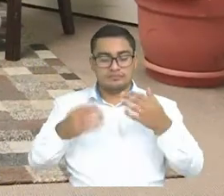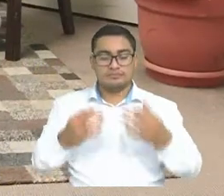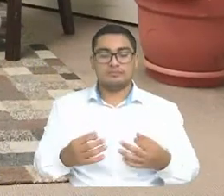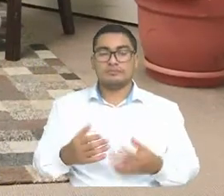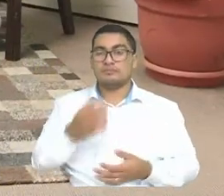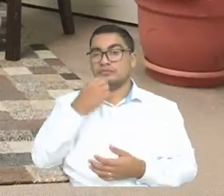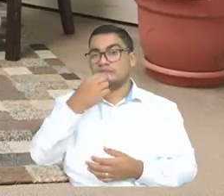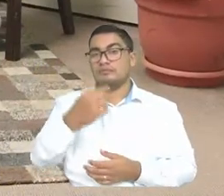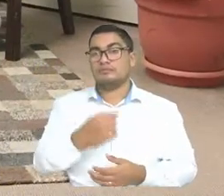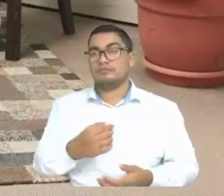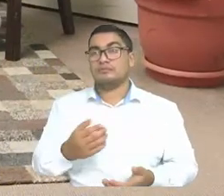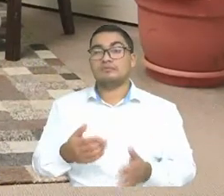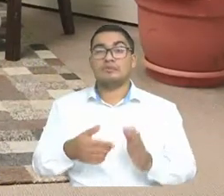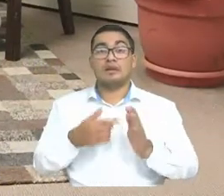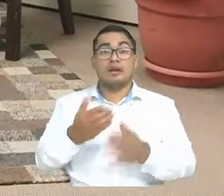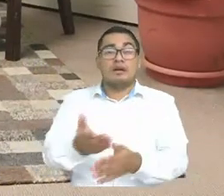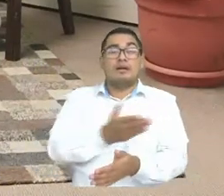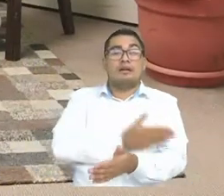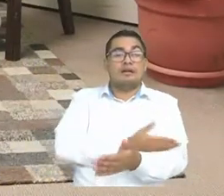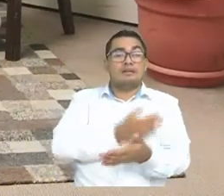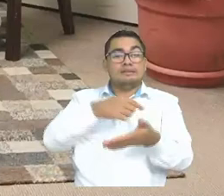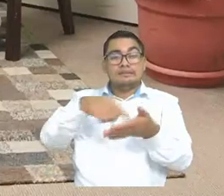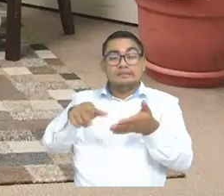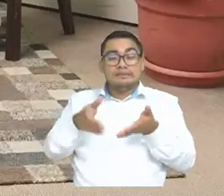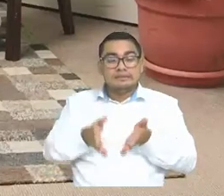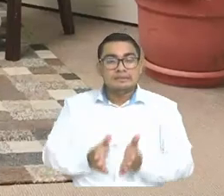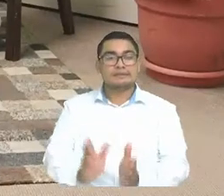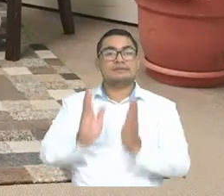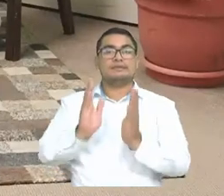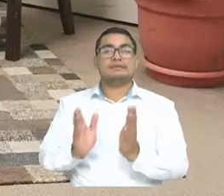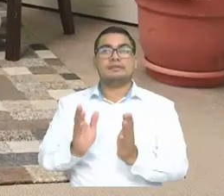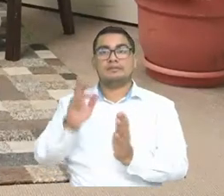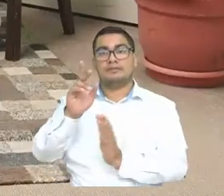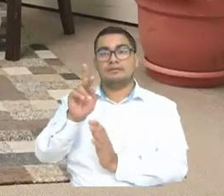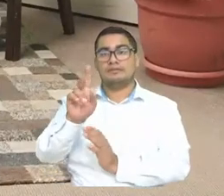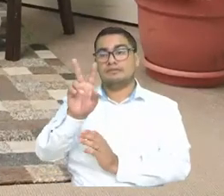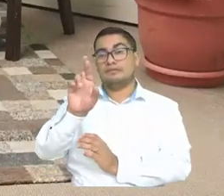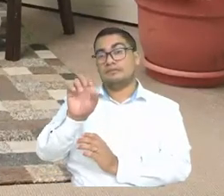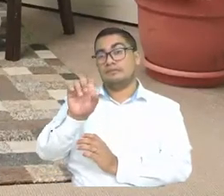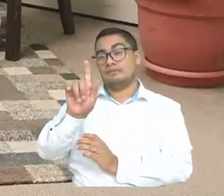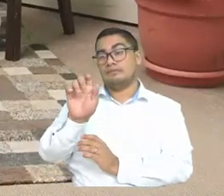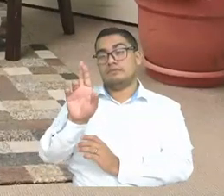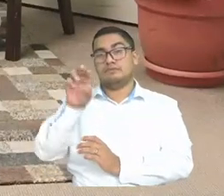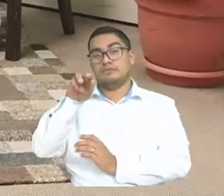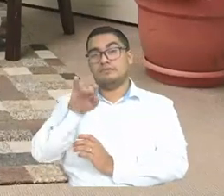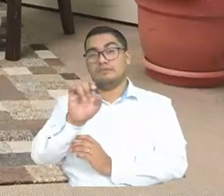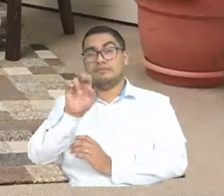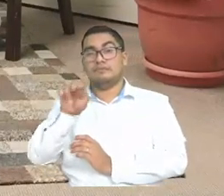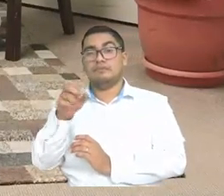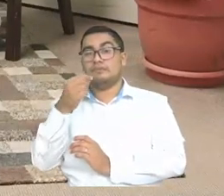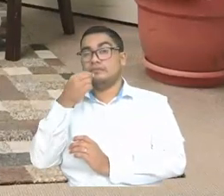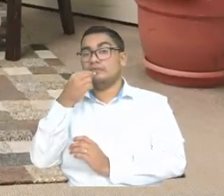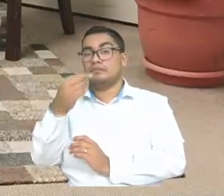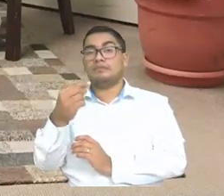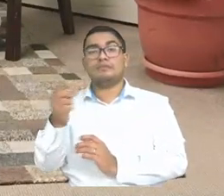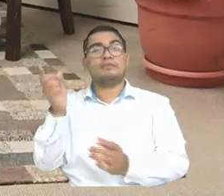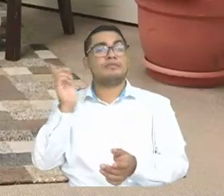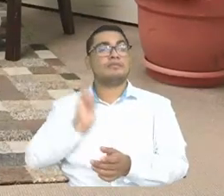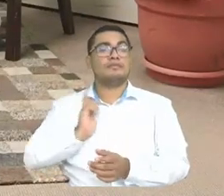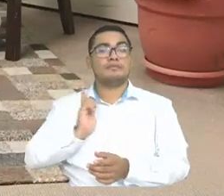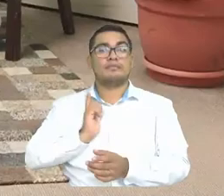el niño, si nace antes, que es un nacimiento pretérmino, ¿verdad?, entonces tiene